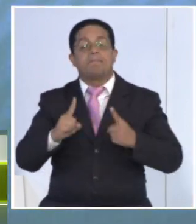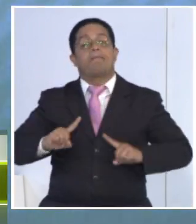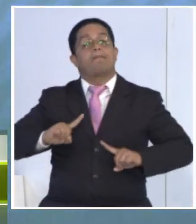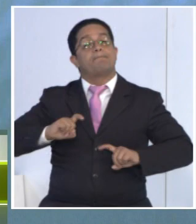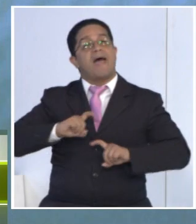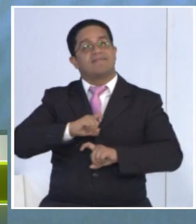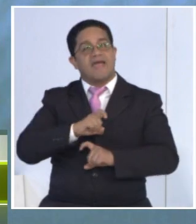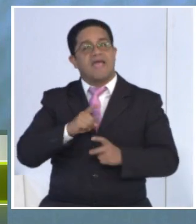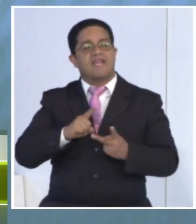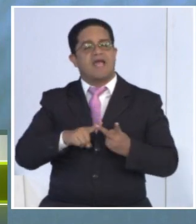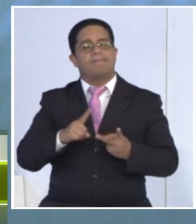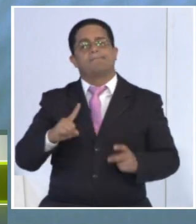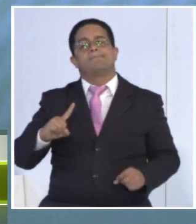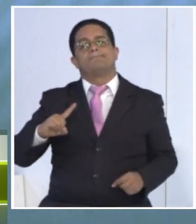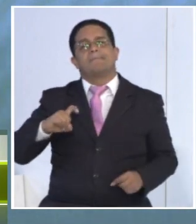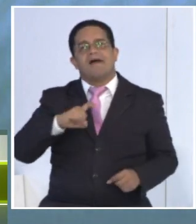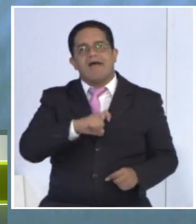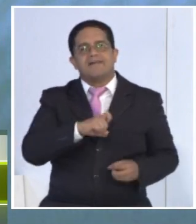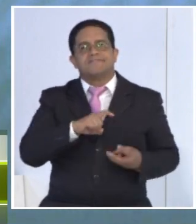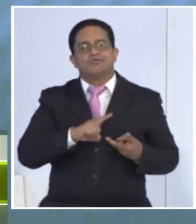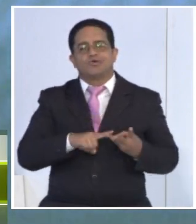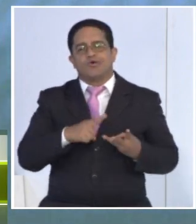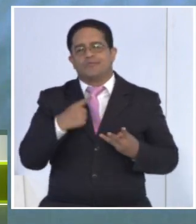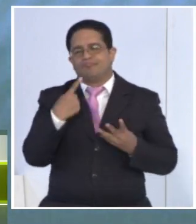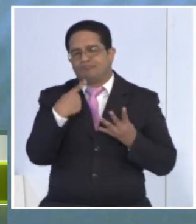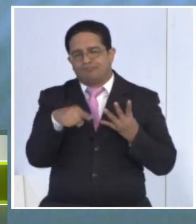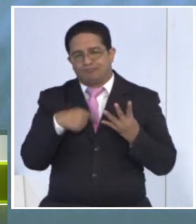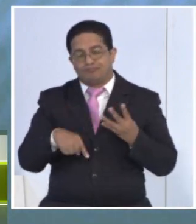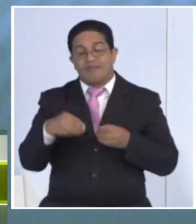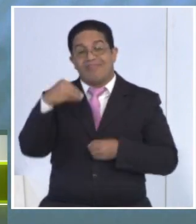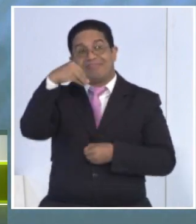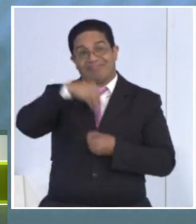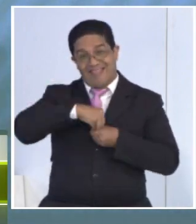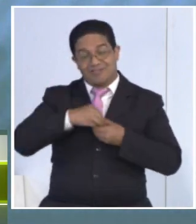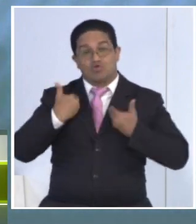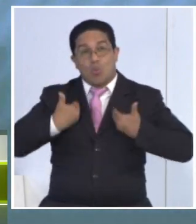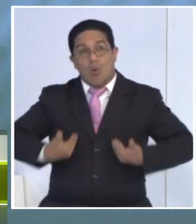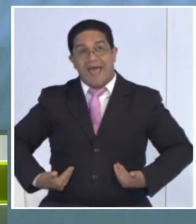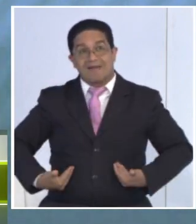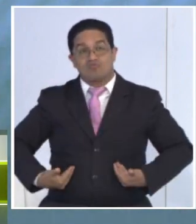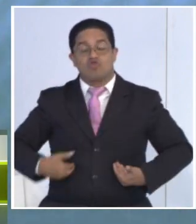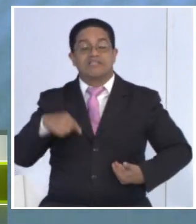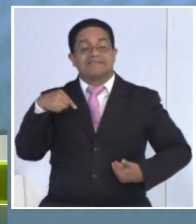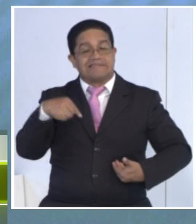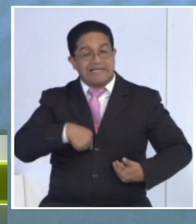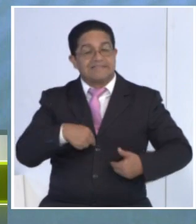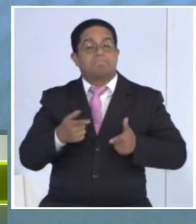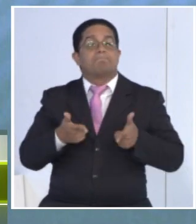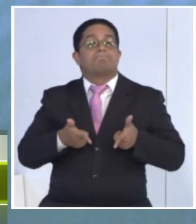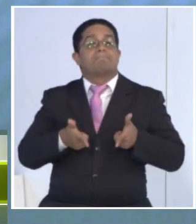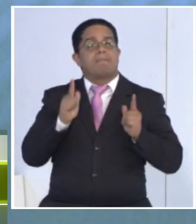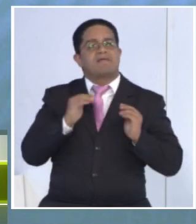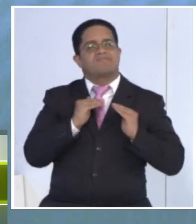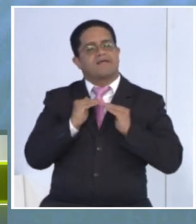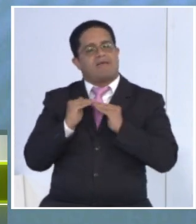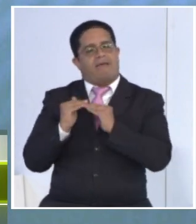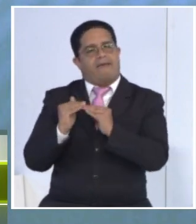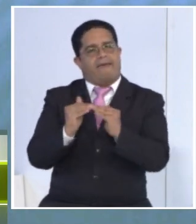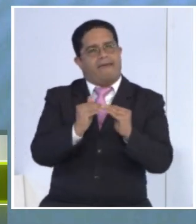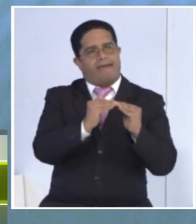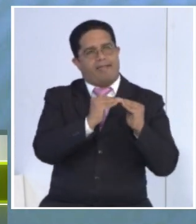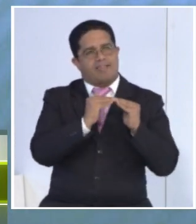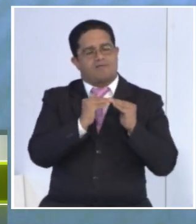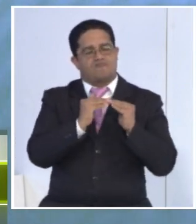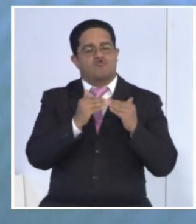virus, parásitos, arqueas, que se encuentran en nuestro organismo y que permiten mantener el equilibrio. Y